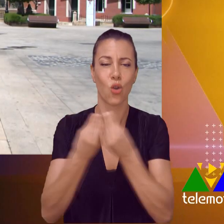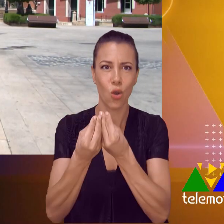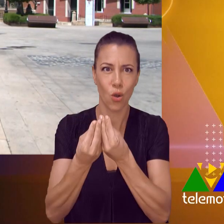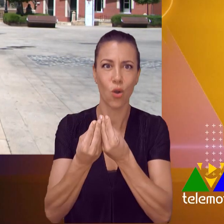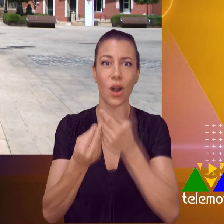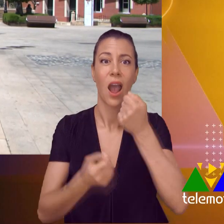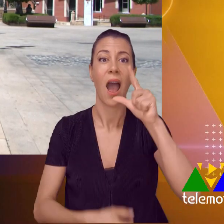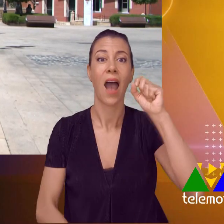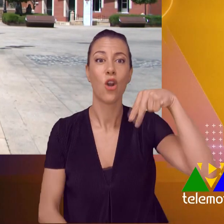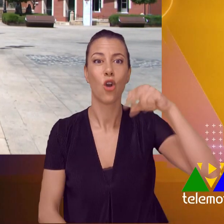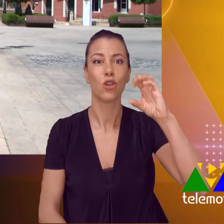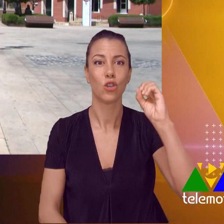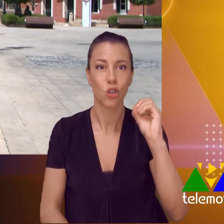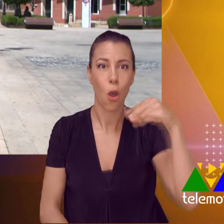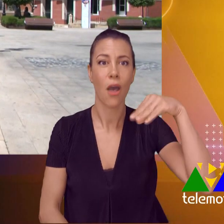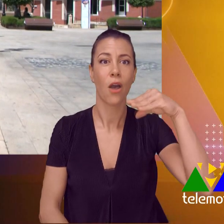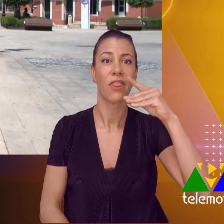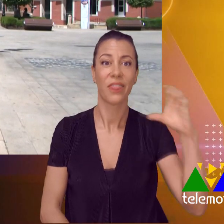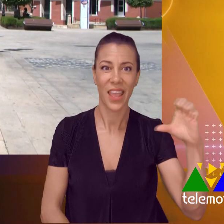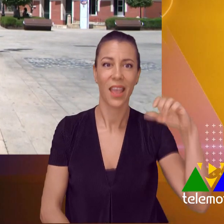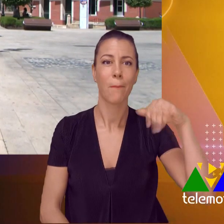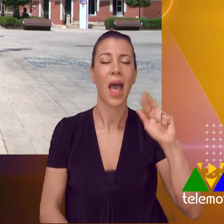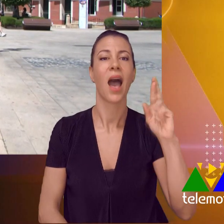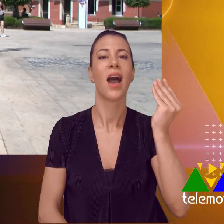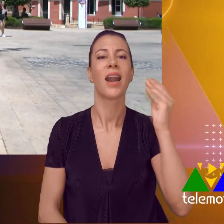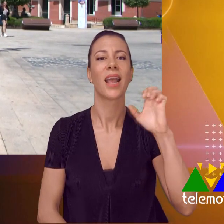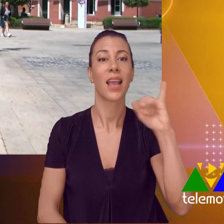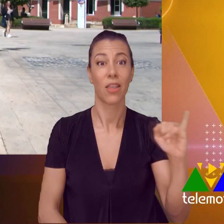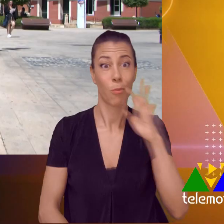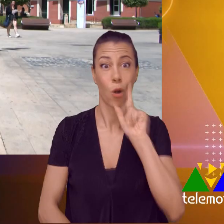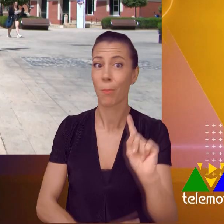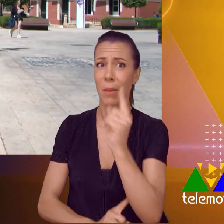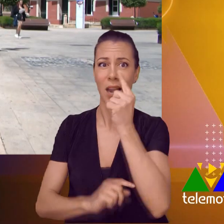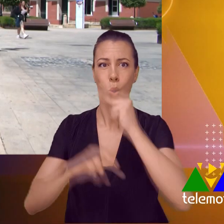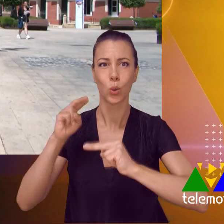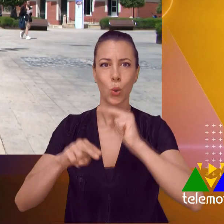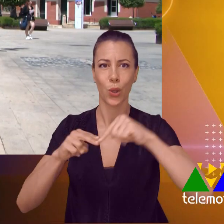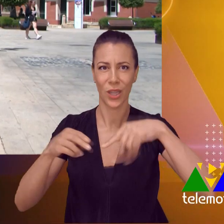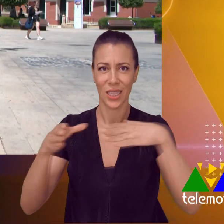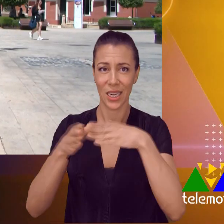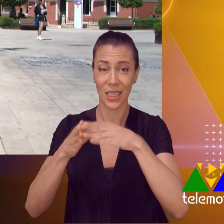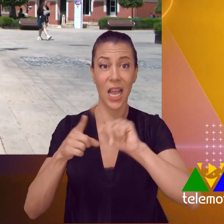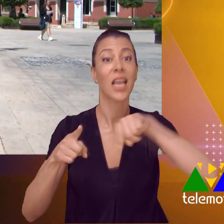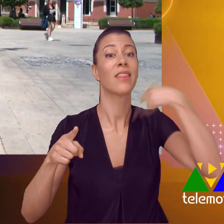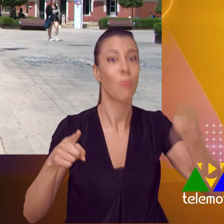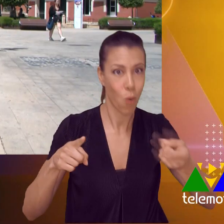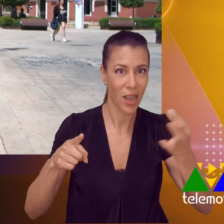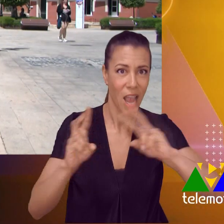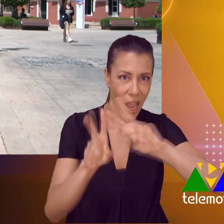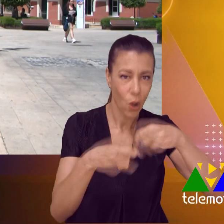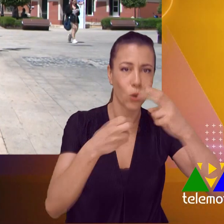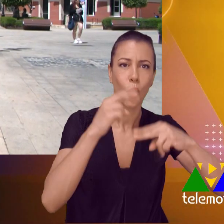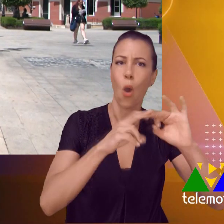con Alonso de Márquez en la primera construcción de esta iglesia, después reconstruida, como decíamos,